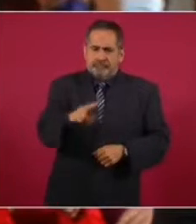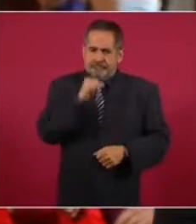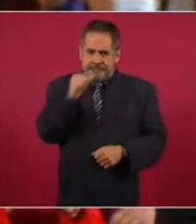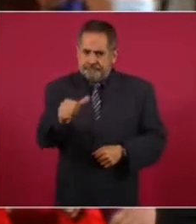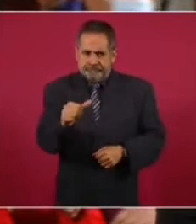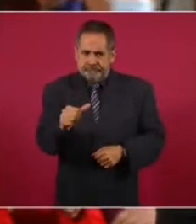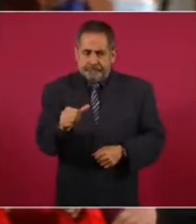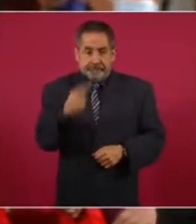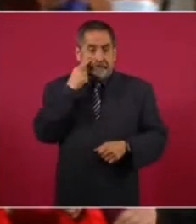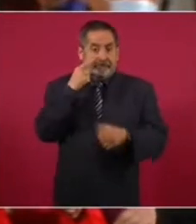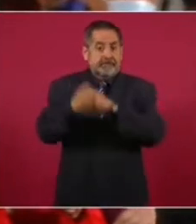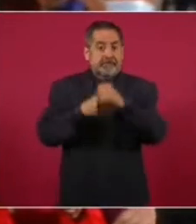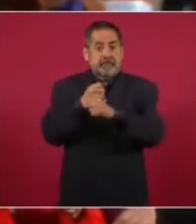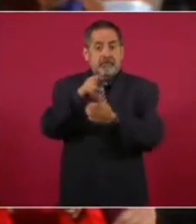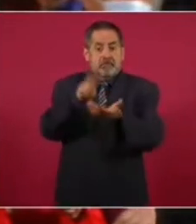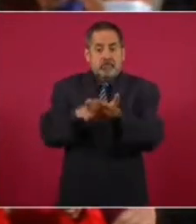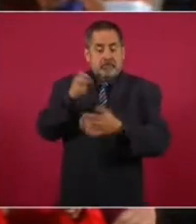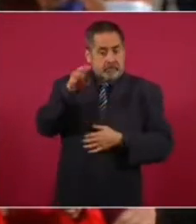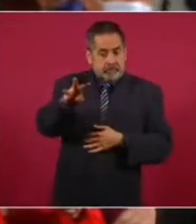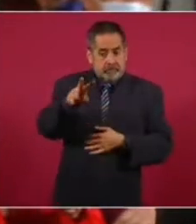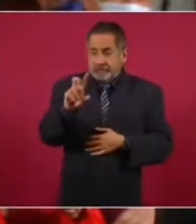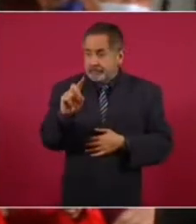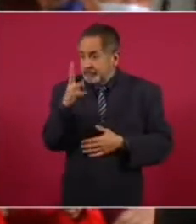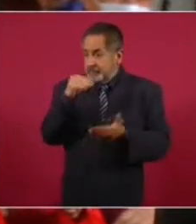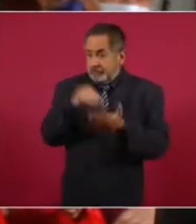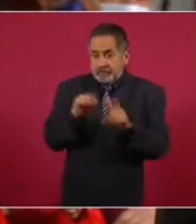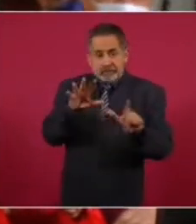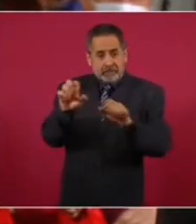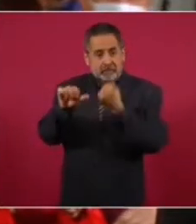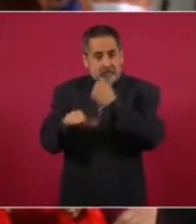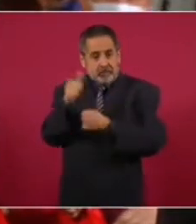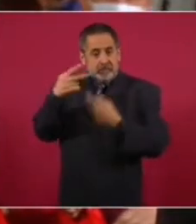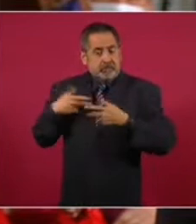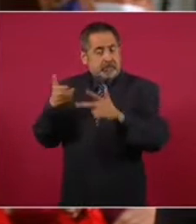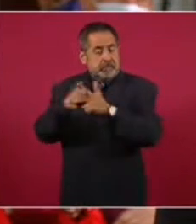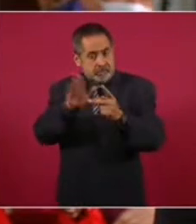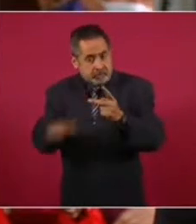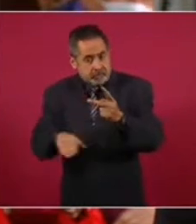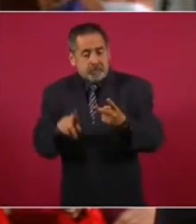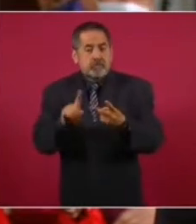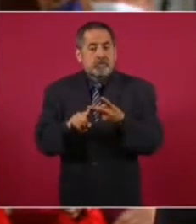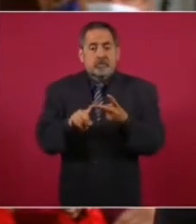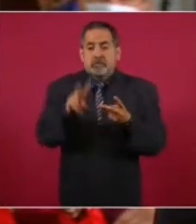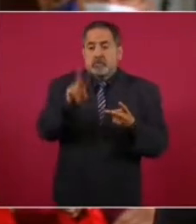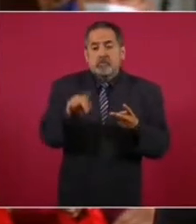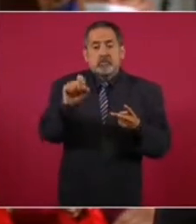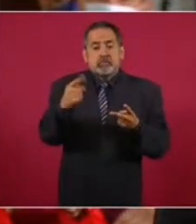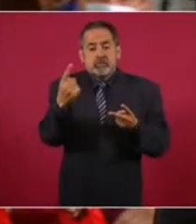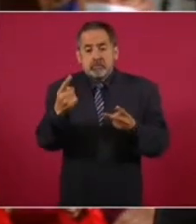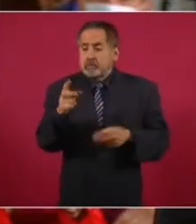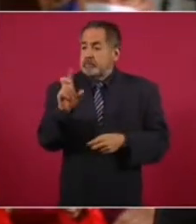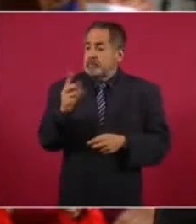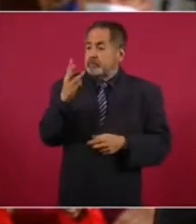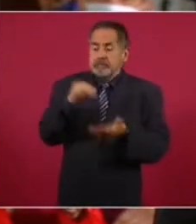usted en el 2019 hubo 34.711 asesinados. En el 2021